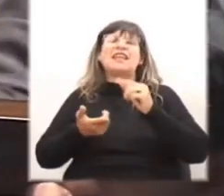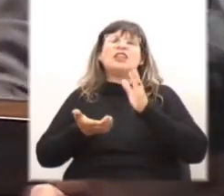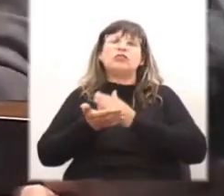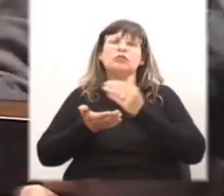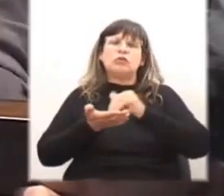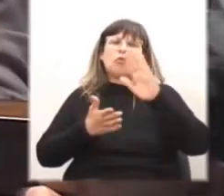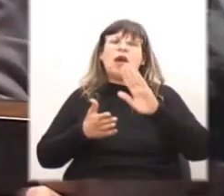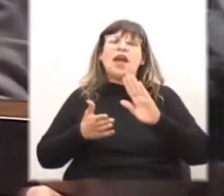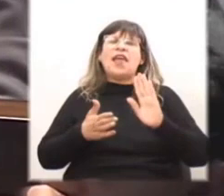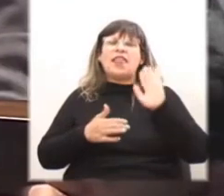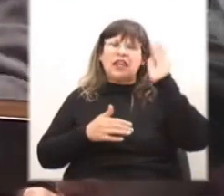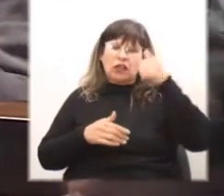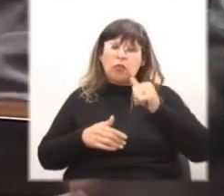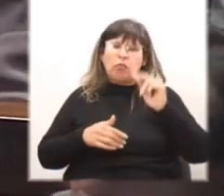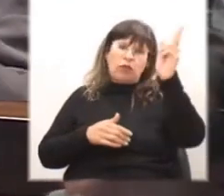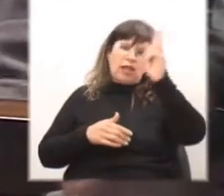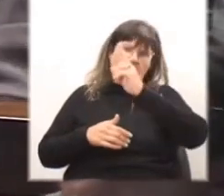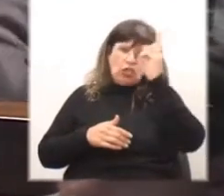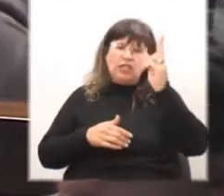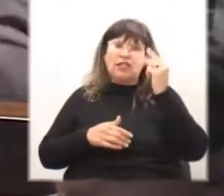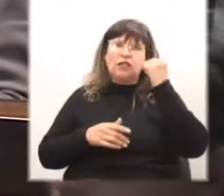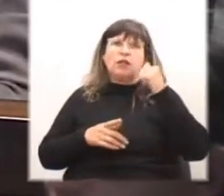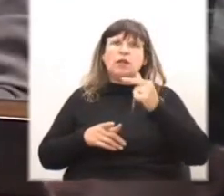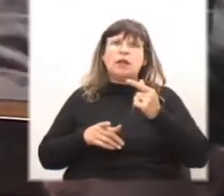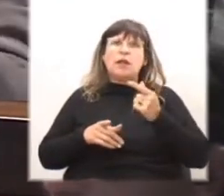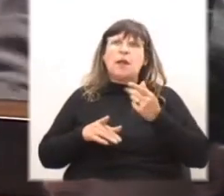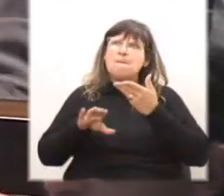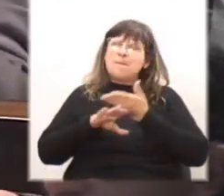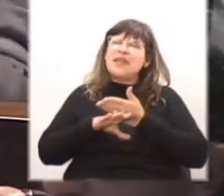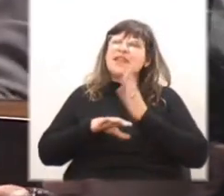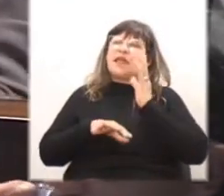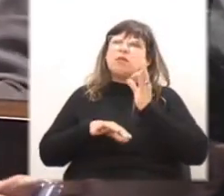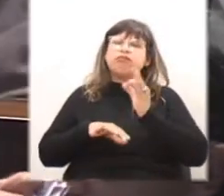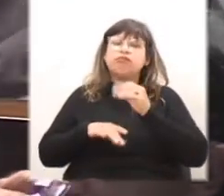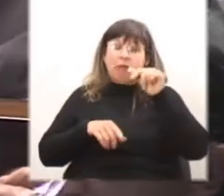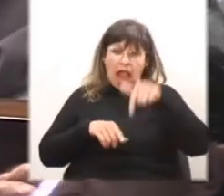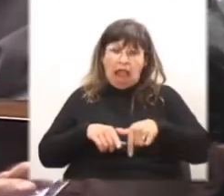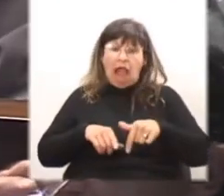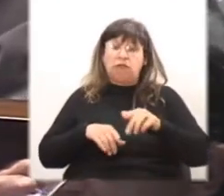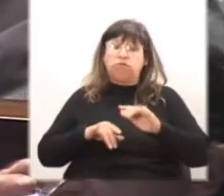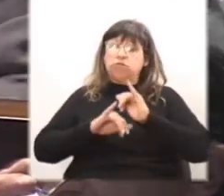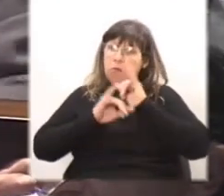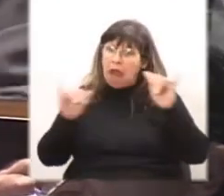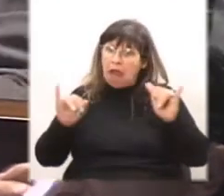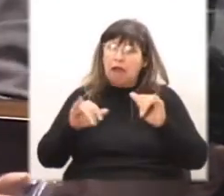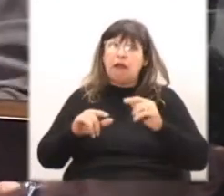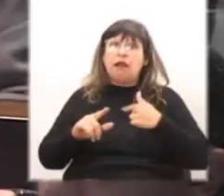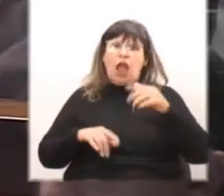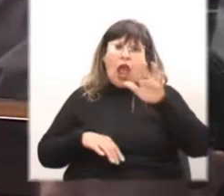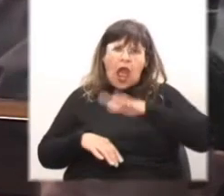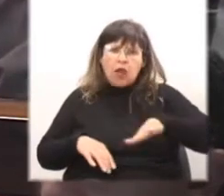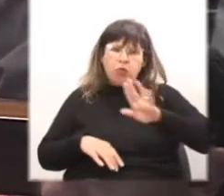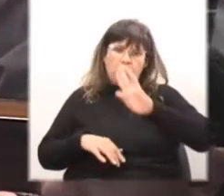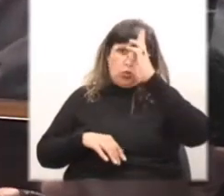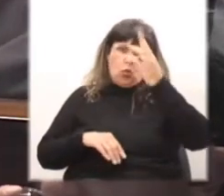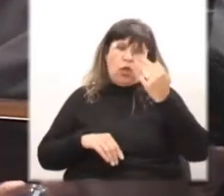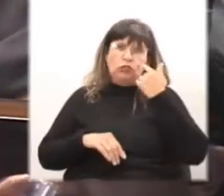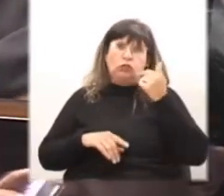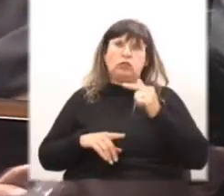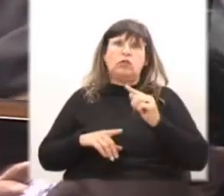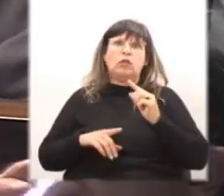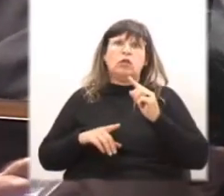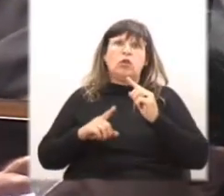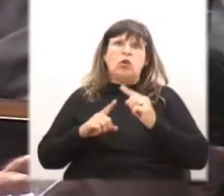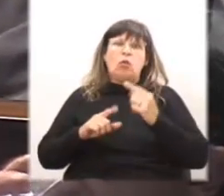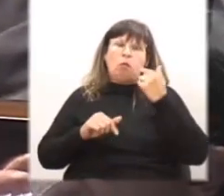República Oriental del Uruguay, que pida disculpas públicas en este Parlamento al pueblo uruguayo por